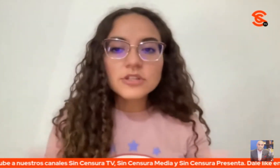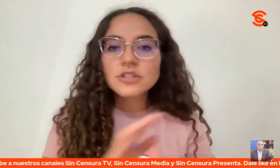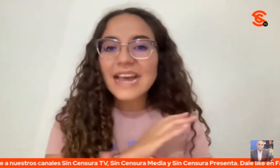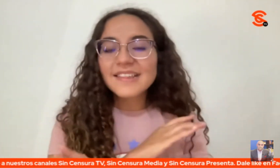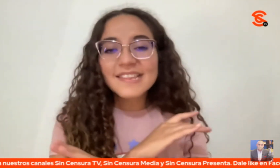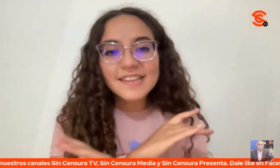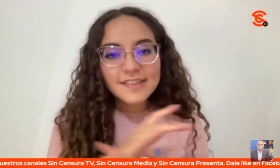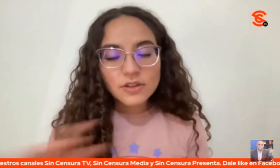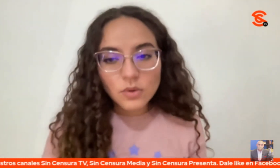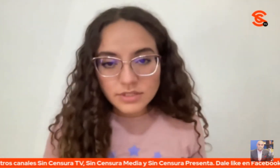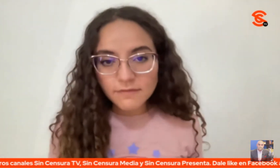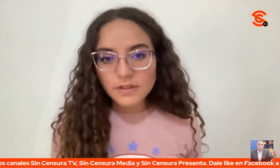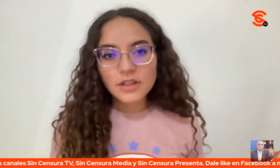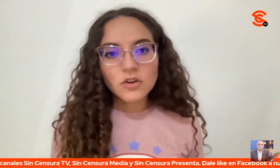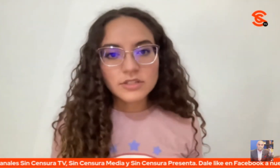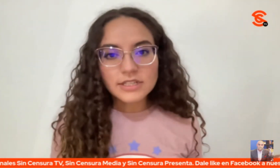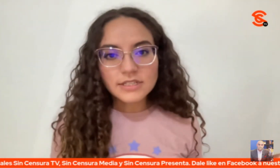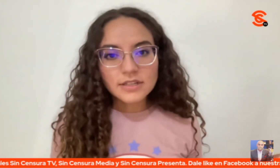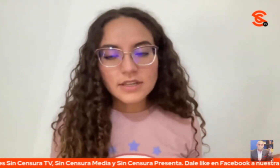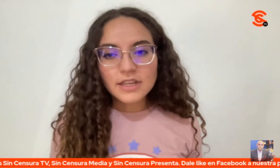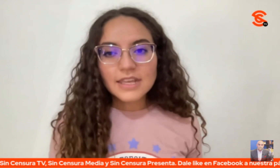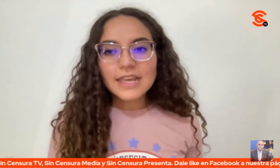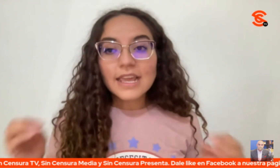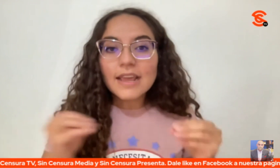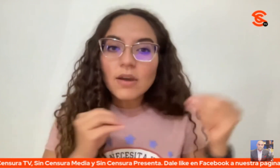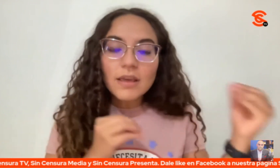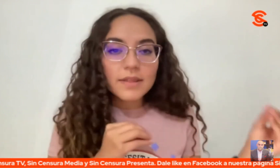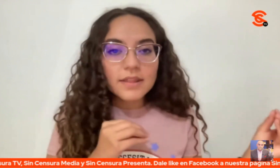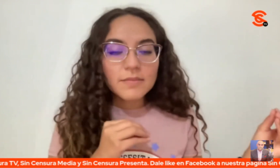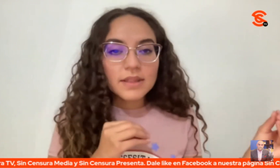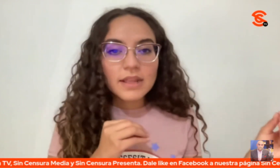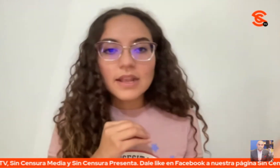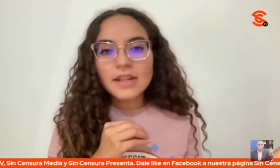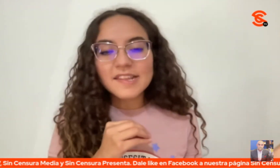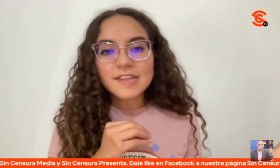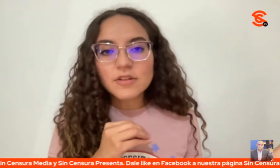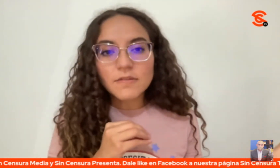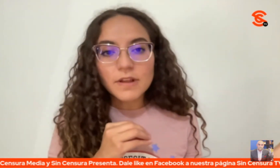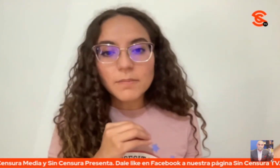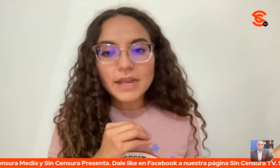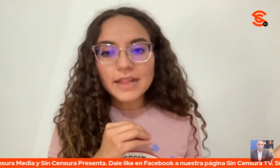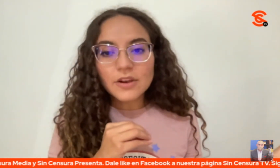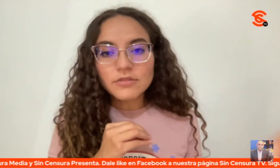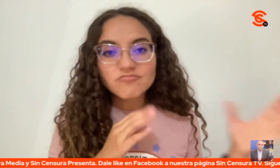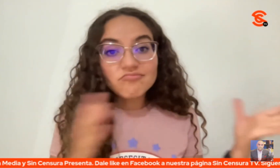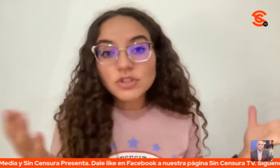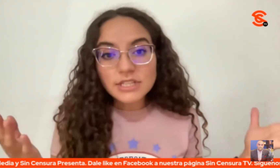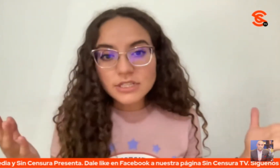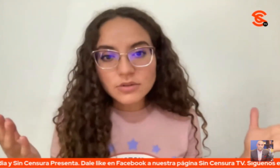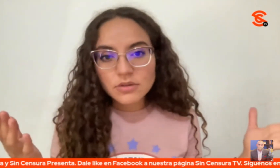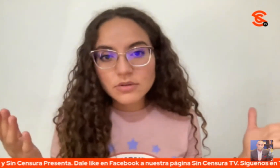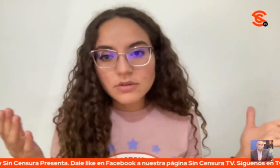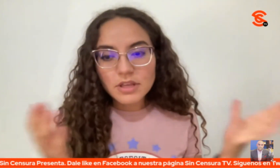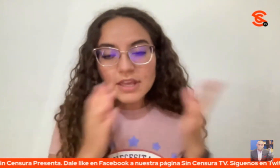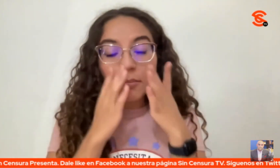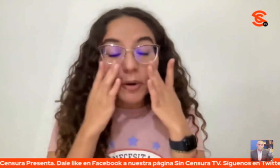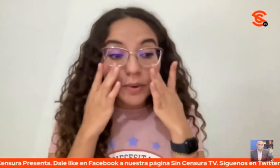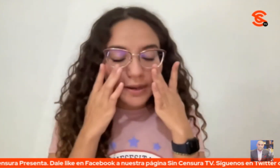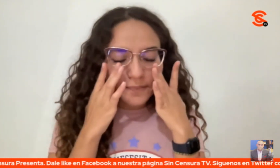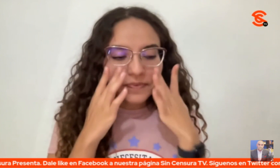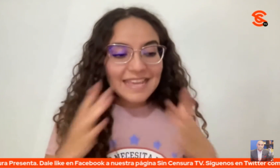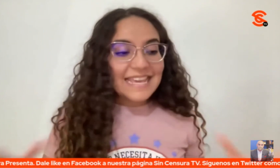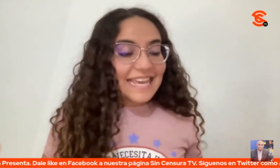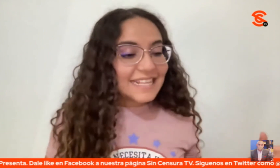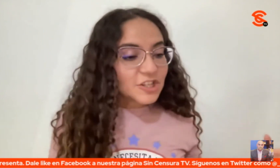metiendo juicios. Se está haciendo un sinfín de cosas que evidentemente en el sexenio de Felipe Calderón no se hizo.